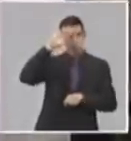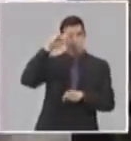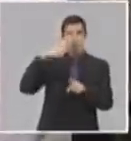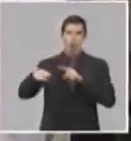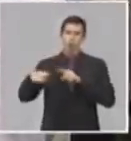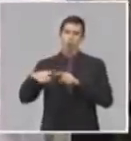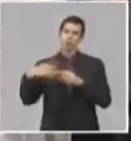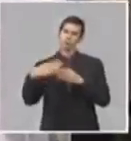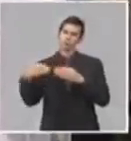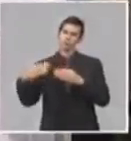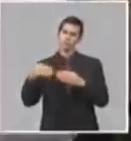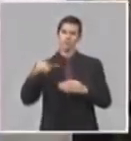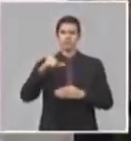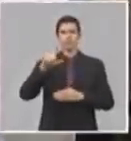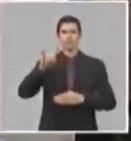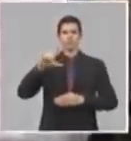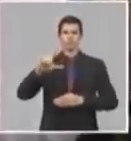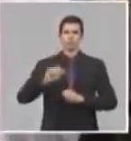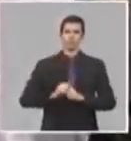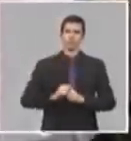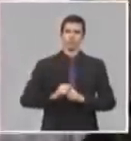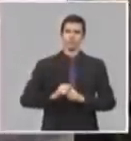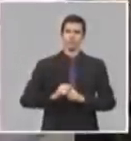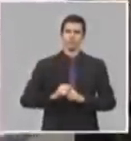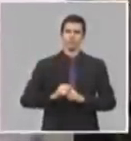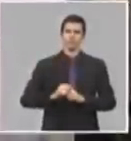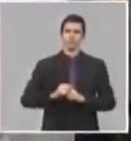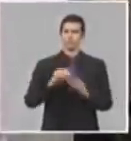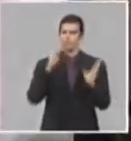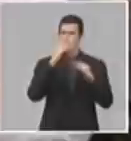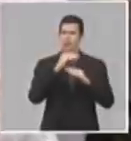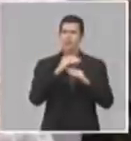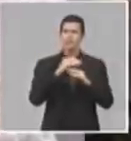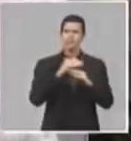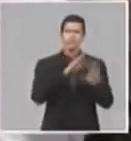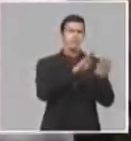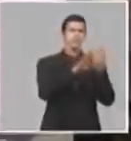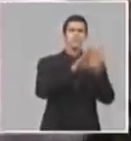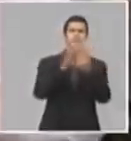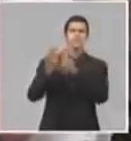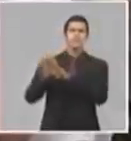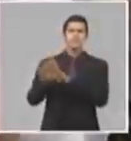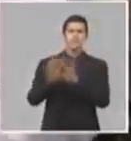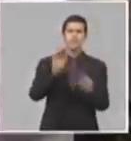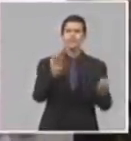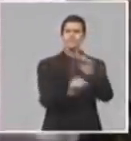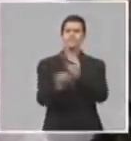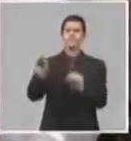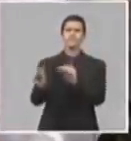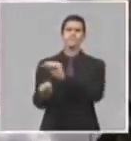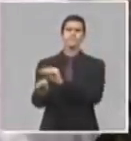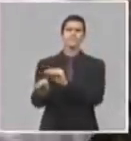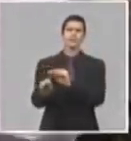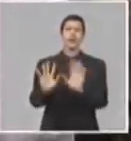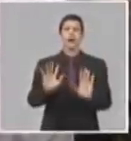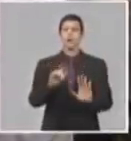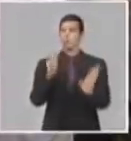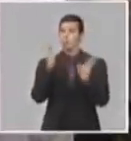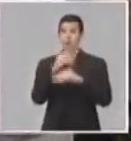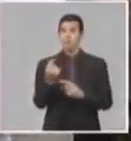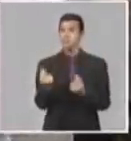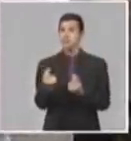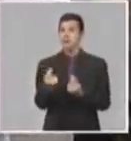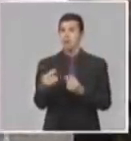se empiece a vender en dólares, y que no haya oferta, y que el que no tenga dólares sencillamente no come. Eso no es Cuba ni lo será. Nosotros